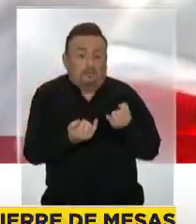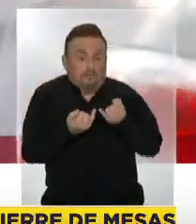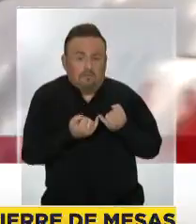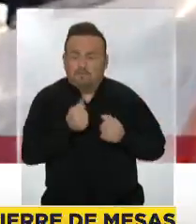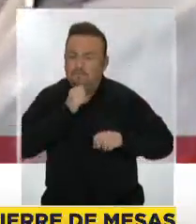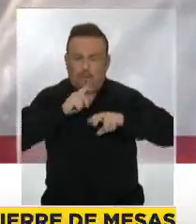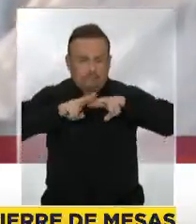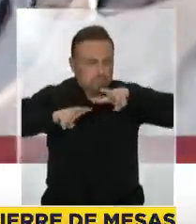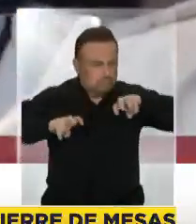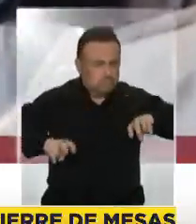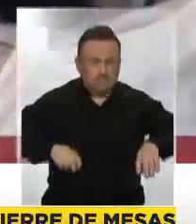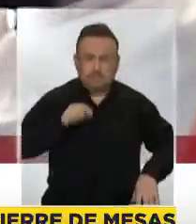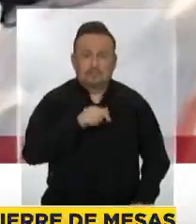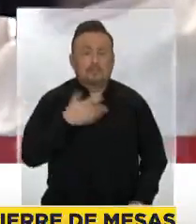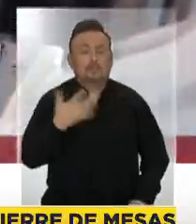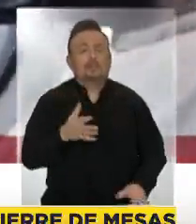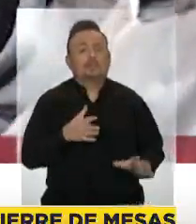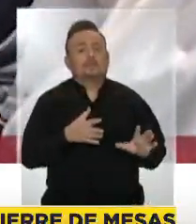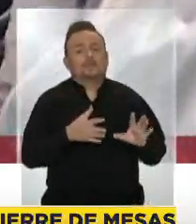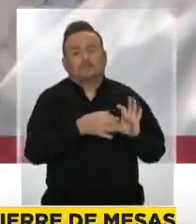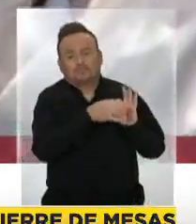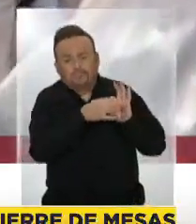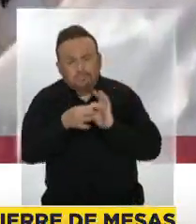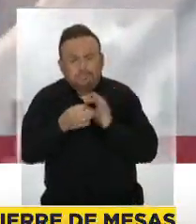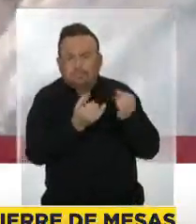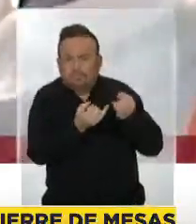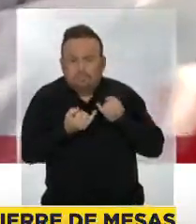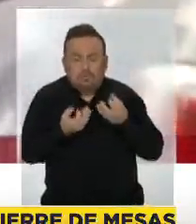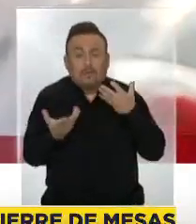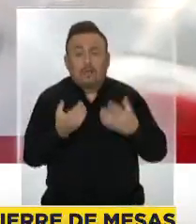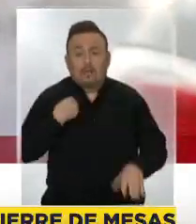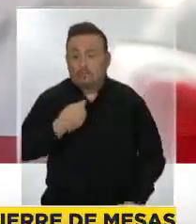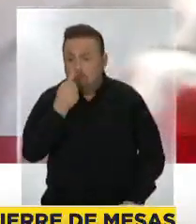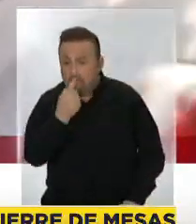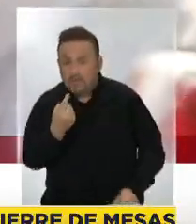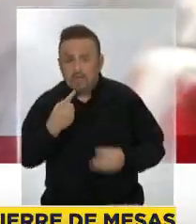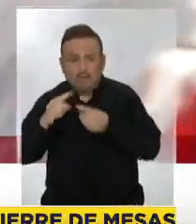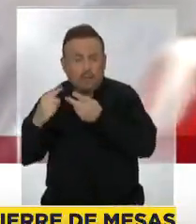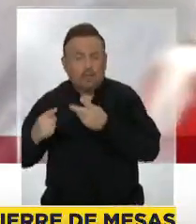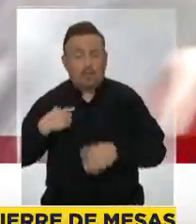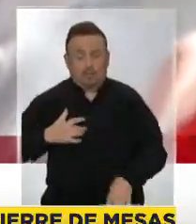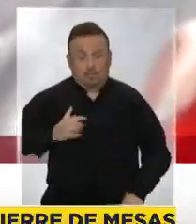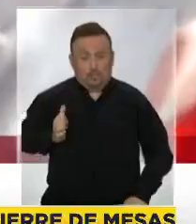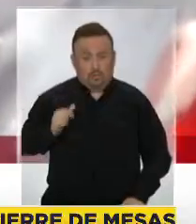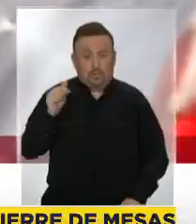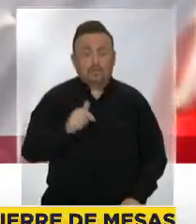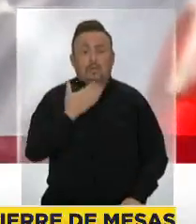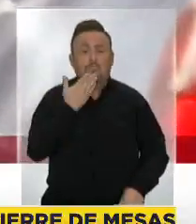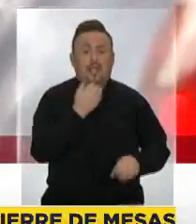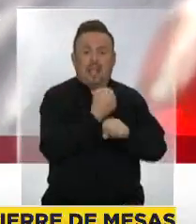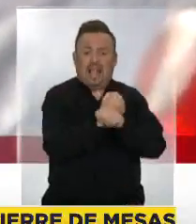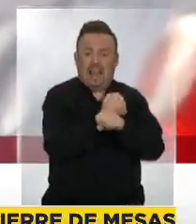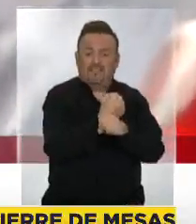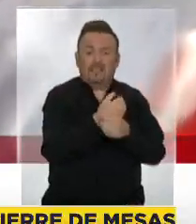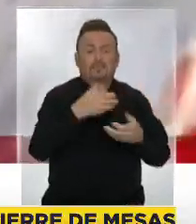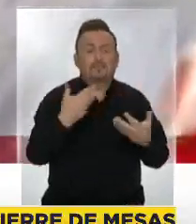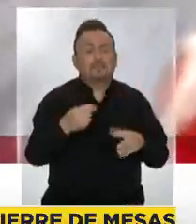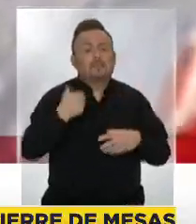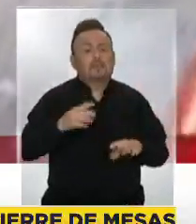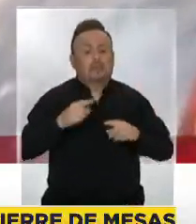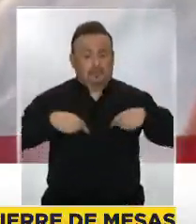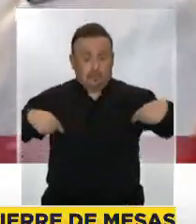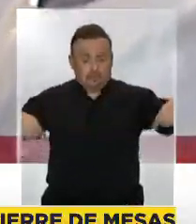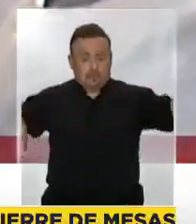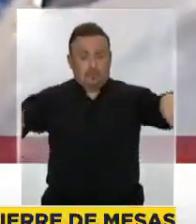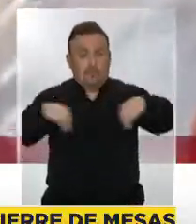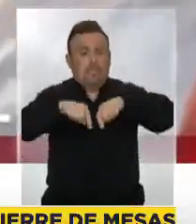amplio operativo que se está desarrollando en este preciso minuto y que vemos a diversas unidades acá de la PDI como también de carabineros. Esto primero para acordonar el